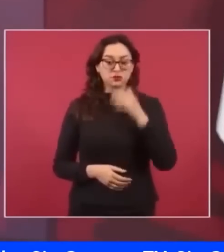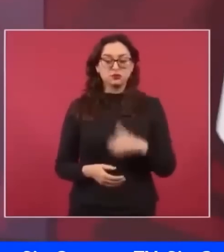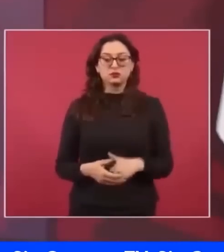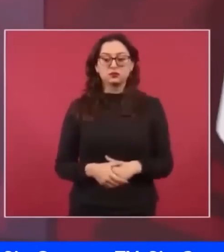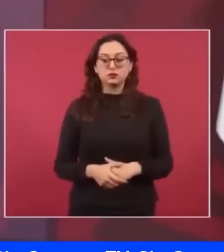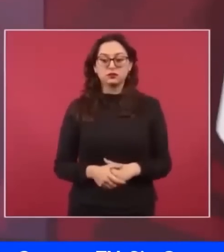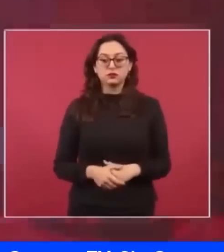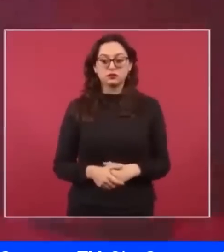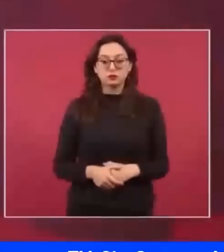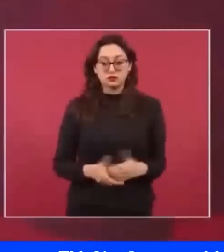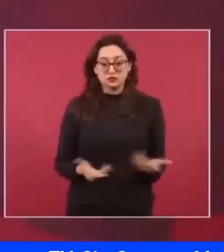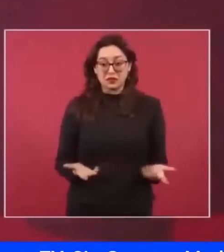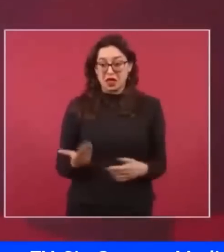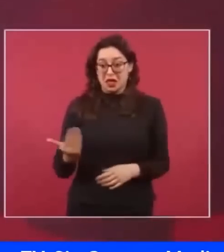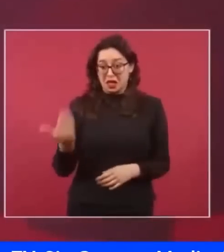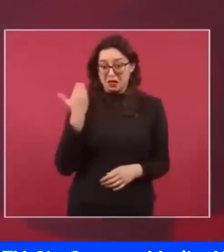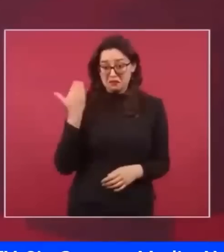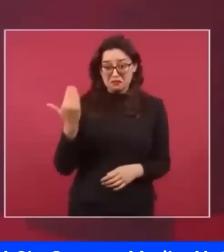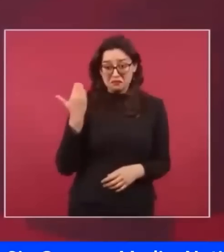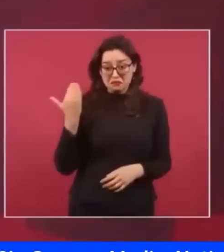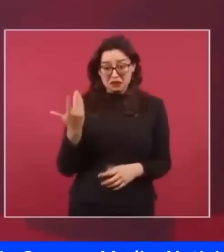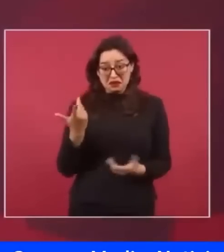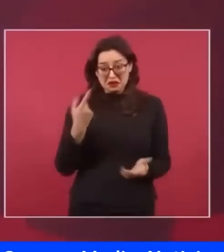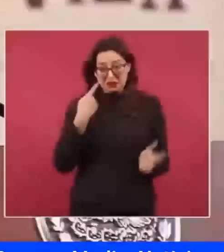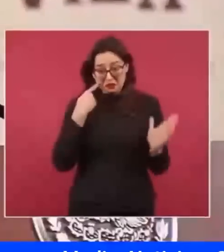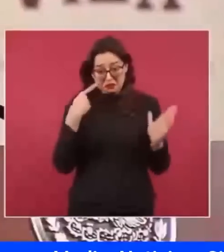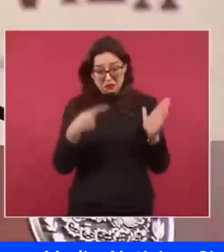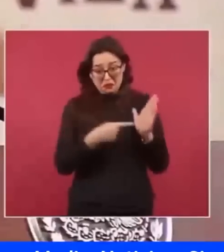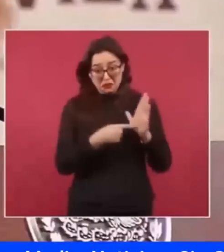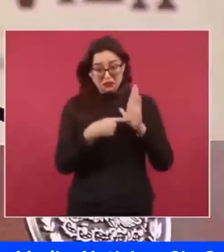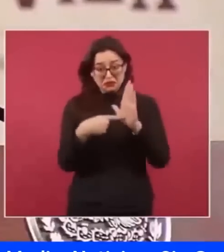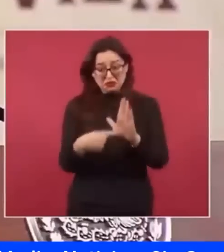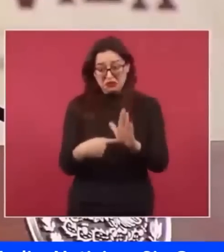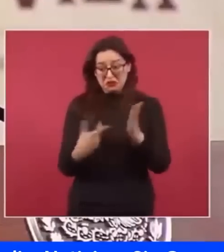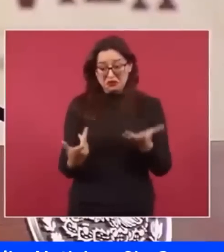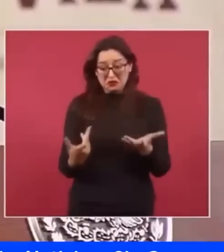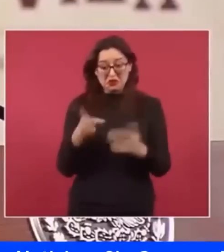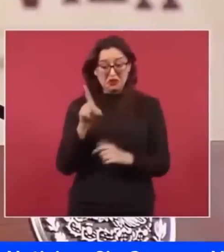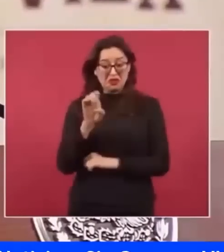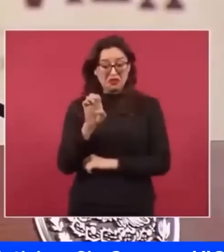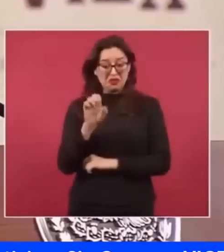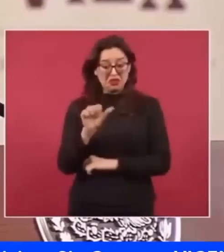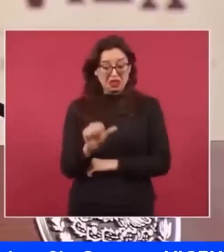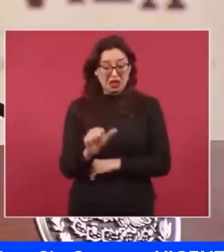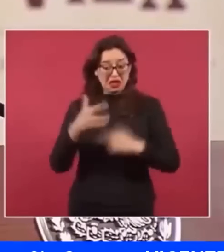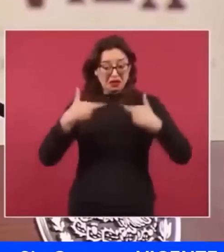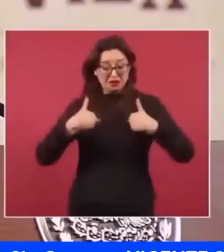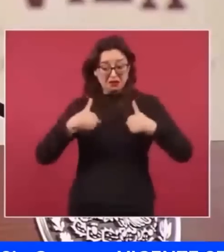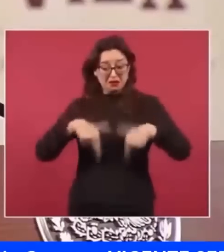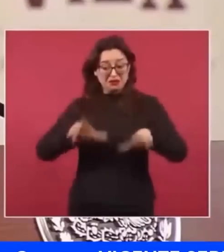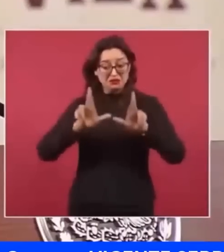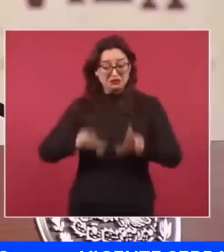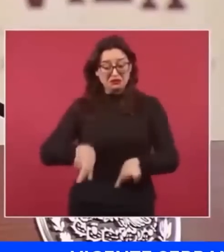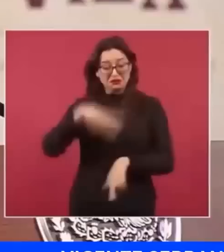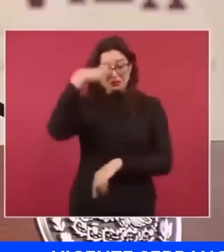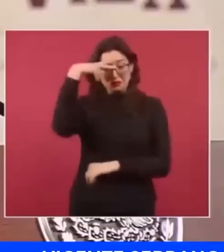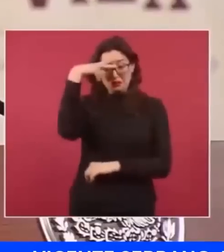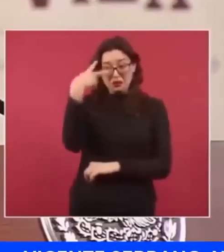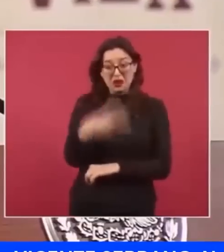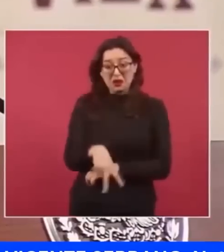se demostró que el que estaba de agente de la DEA en México se reunía